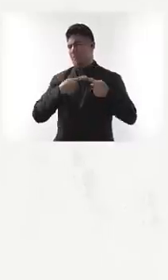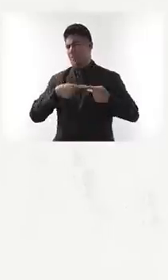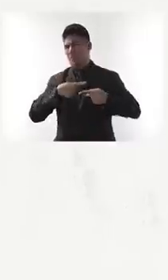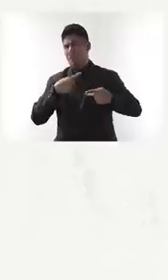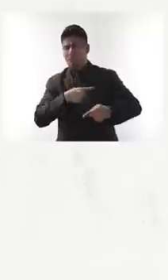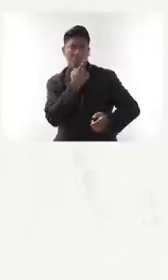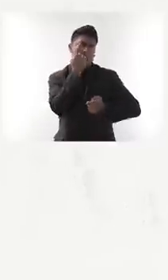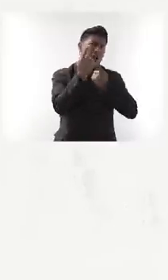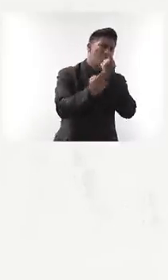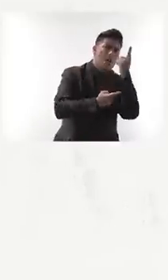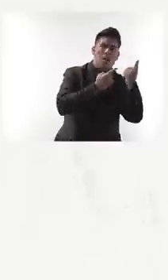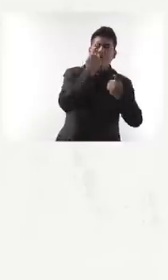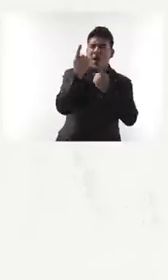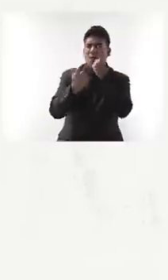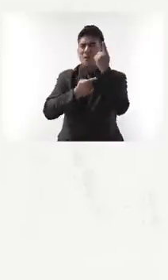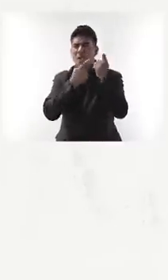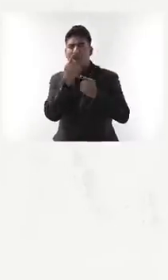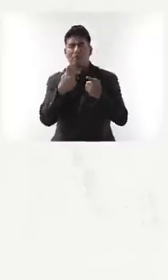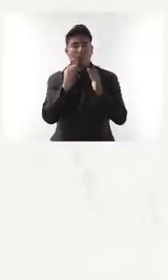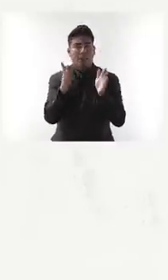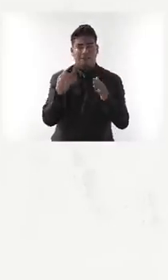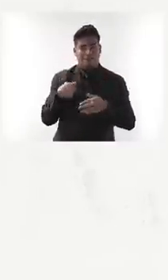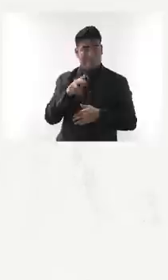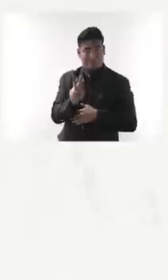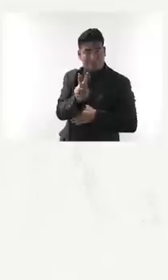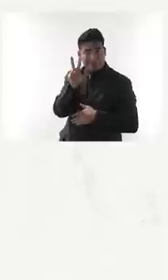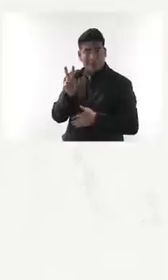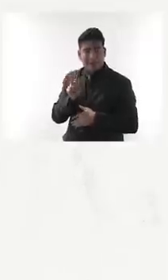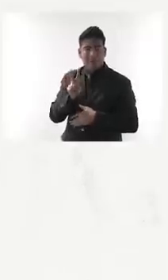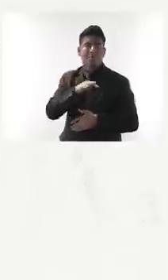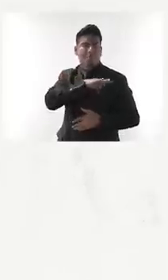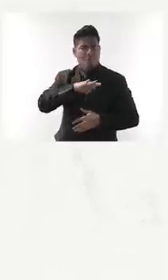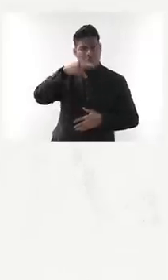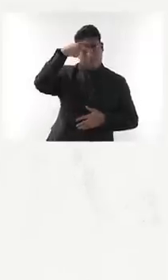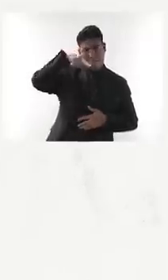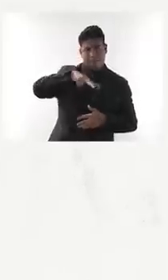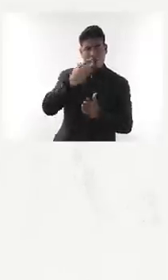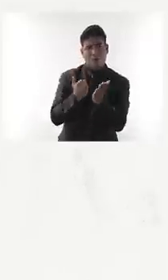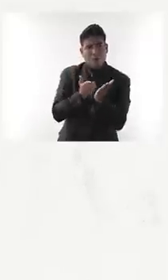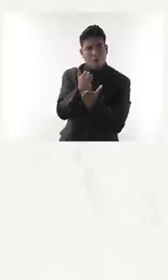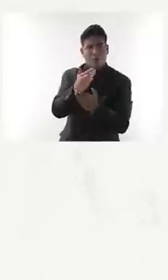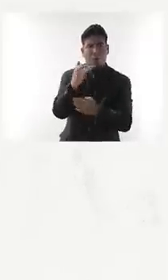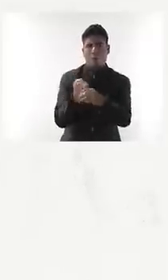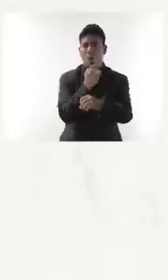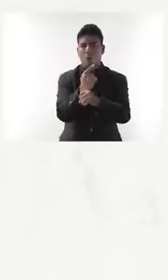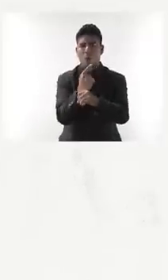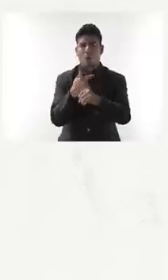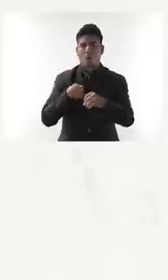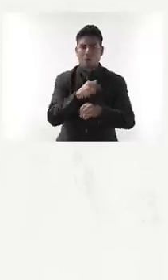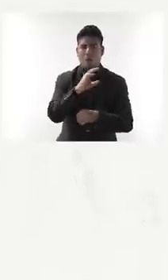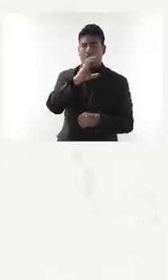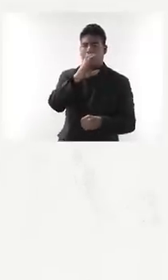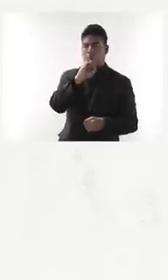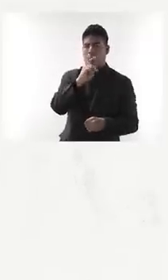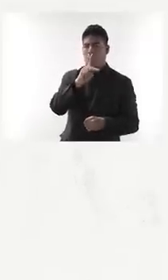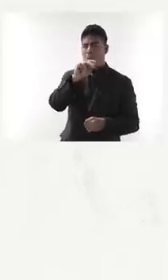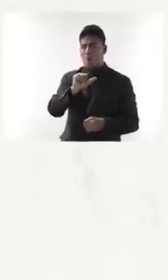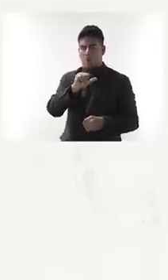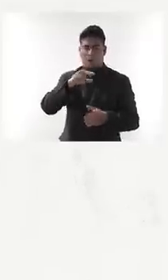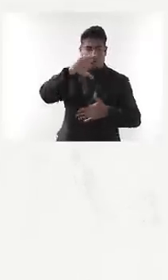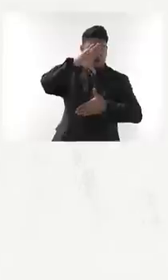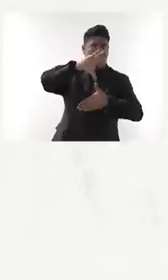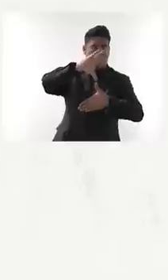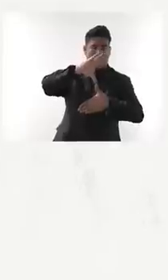se está anunciando y lo que se anunció desde el viernes, la entrada de México a la Copa América y también de